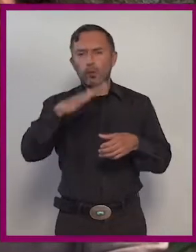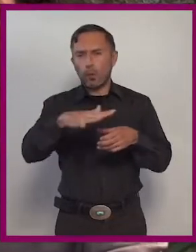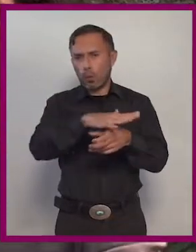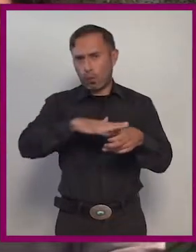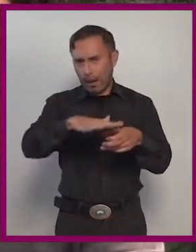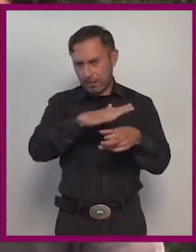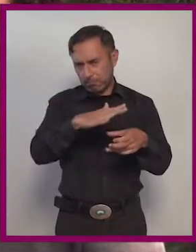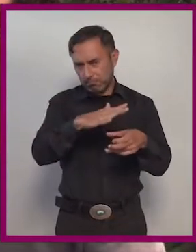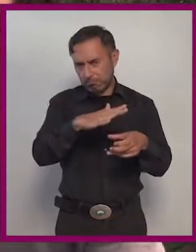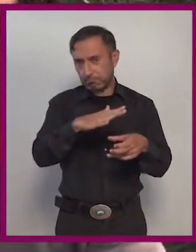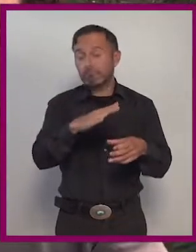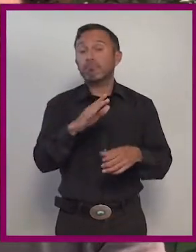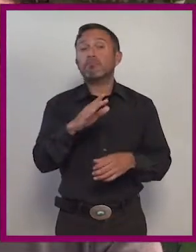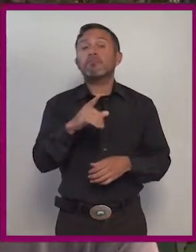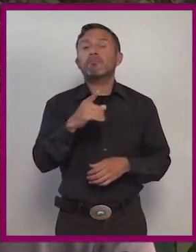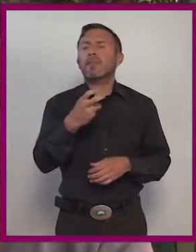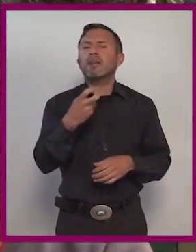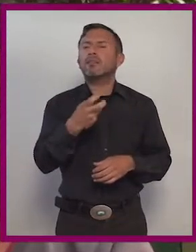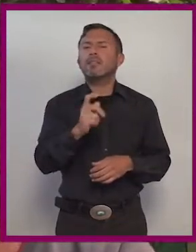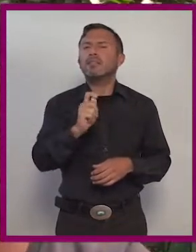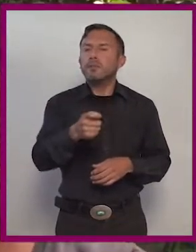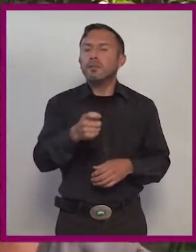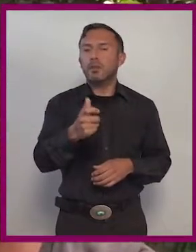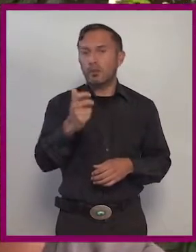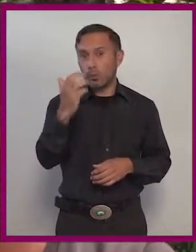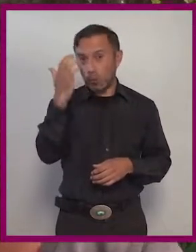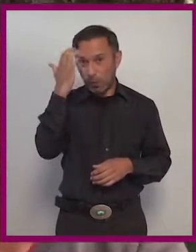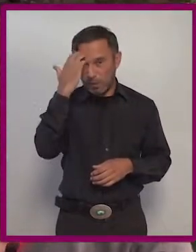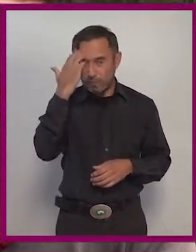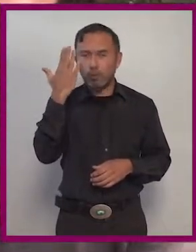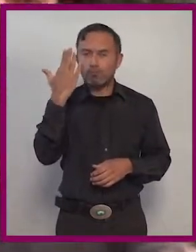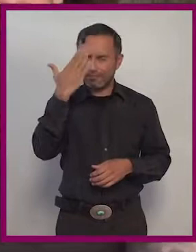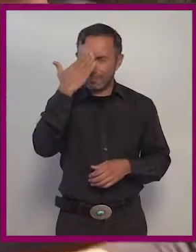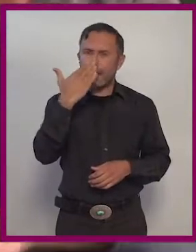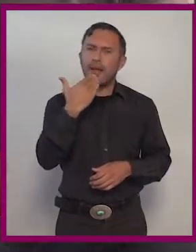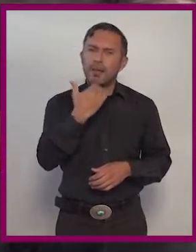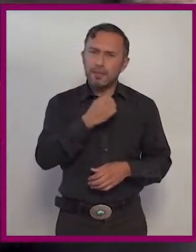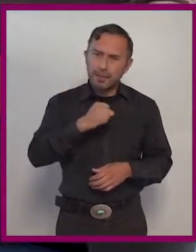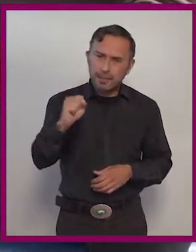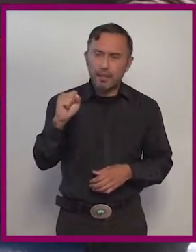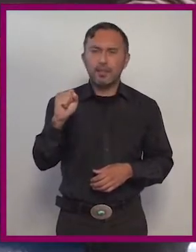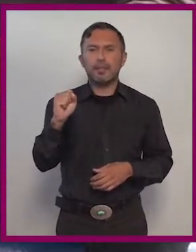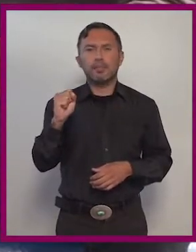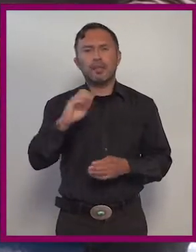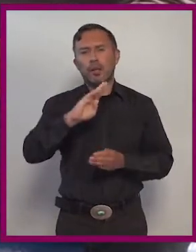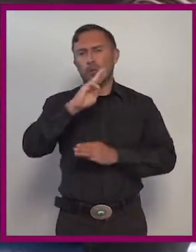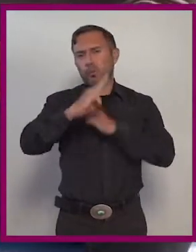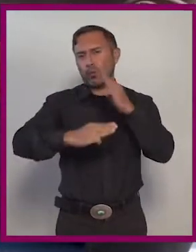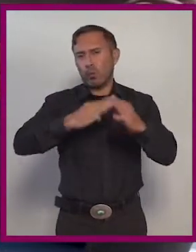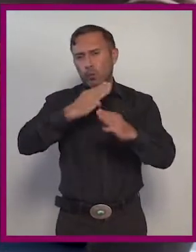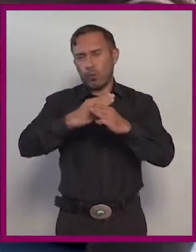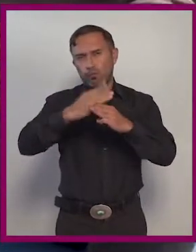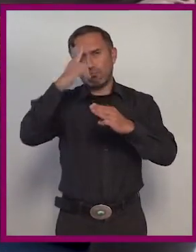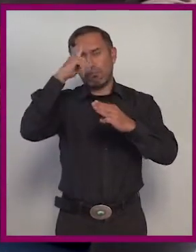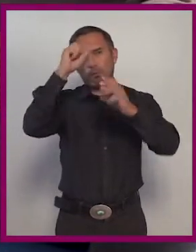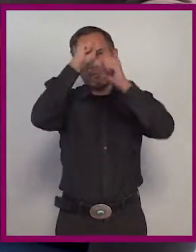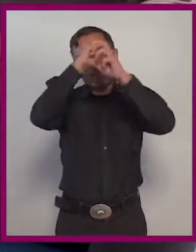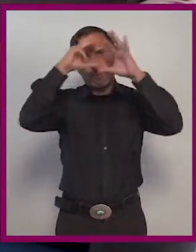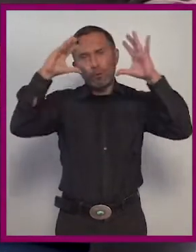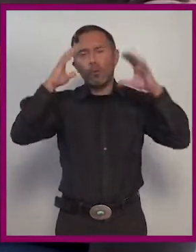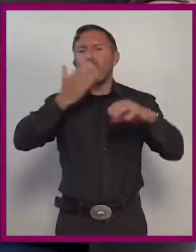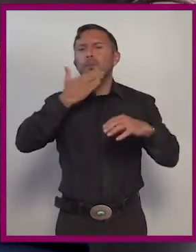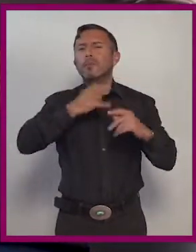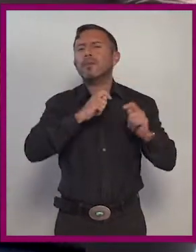llama, hacen referencia al saber, a las habilidades, concepciones del mundo y tradiciones que han